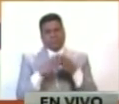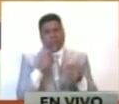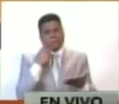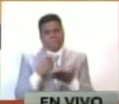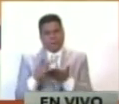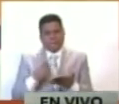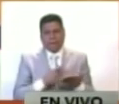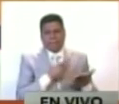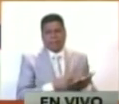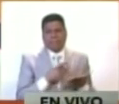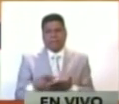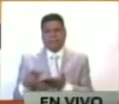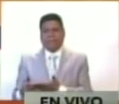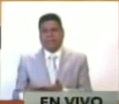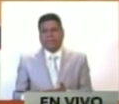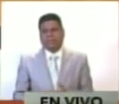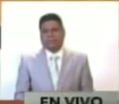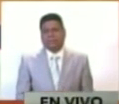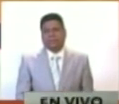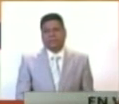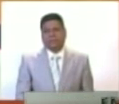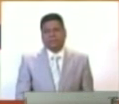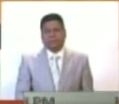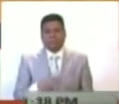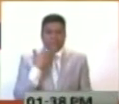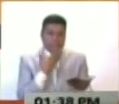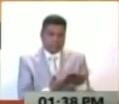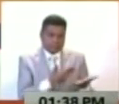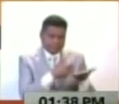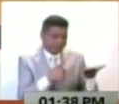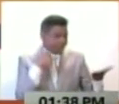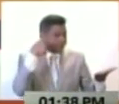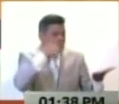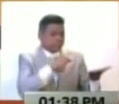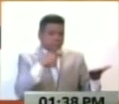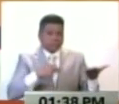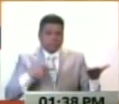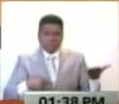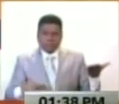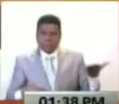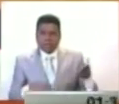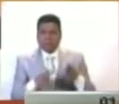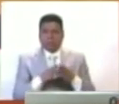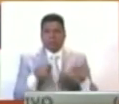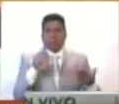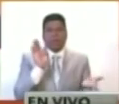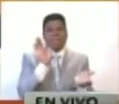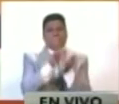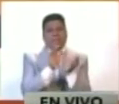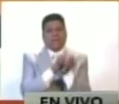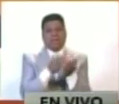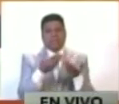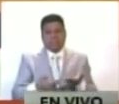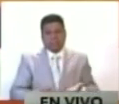propuestas que mayoritariamente fueron presentadas en la 17ª cumbre de Margarita, pues sean